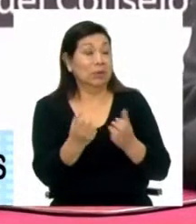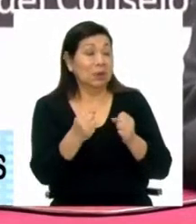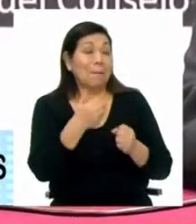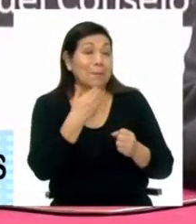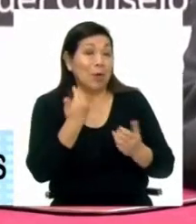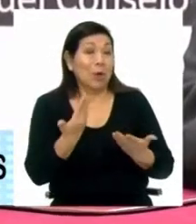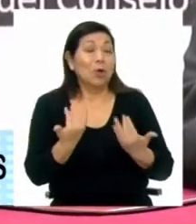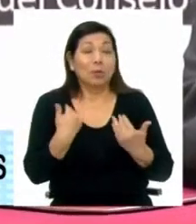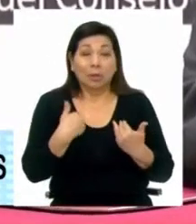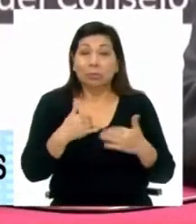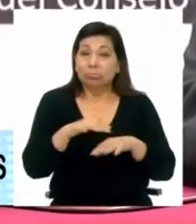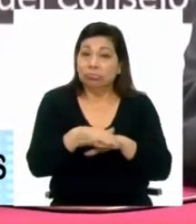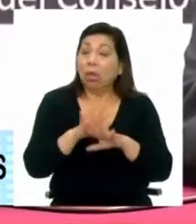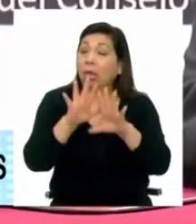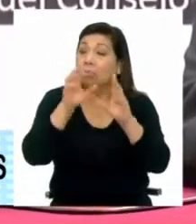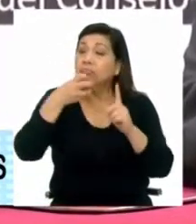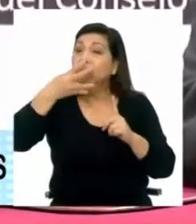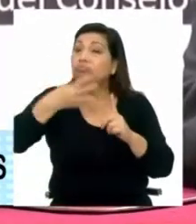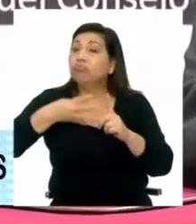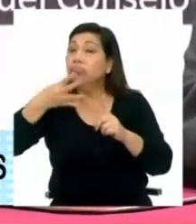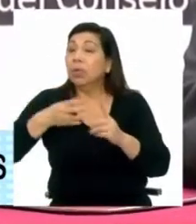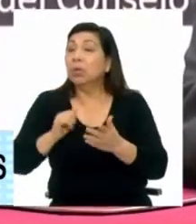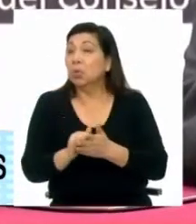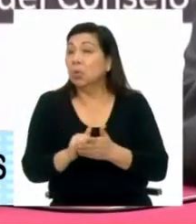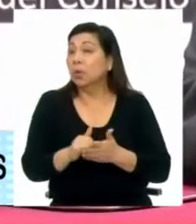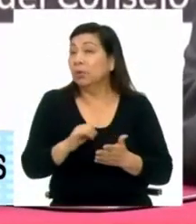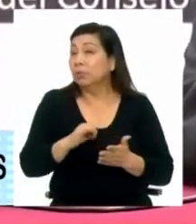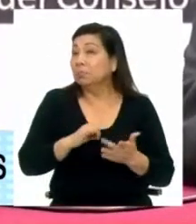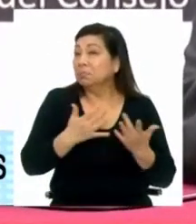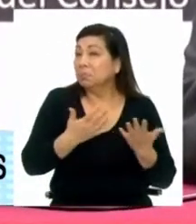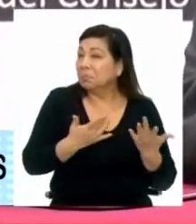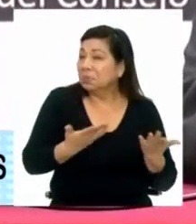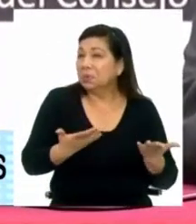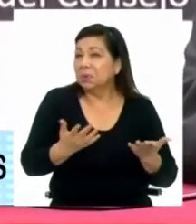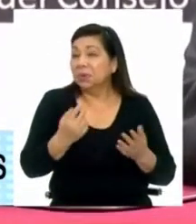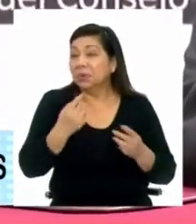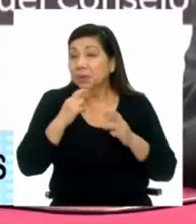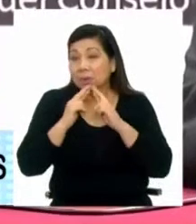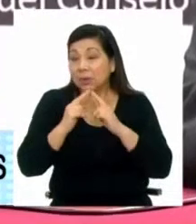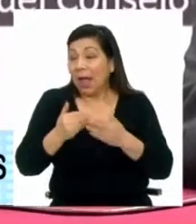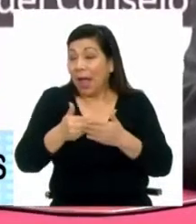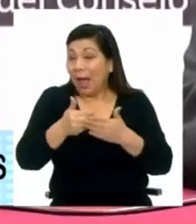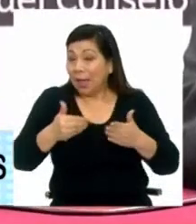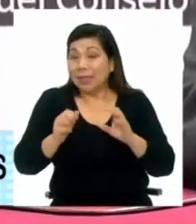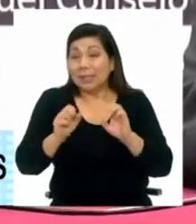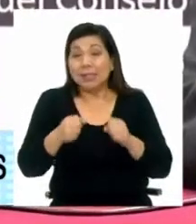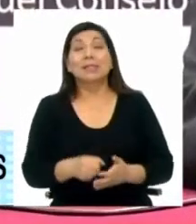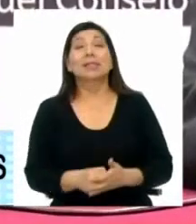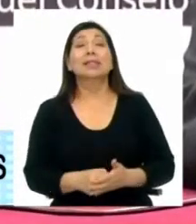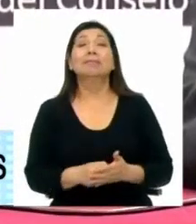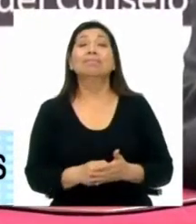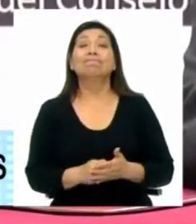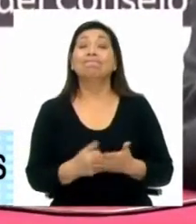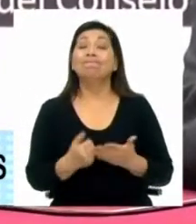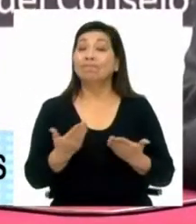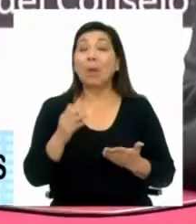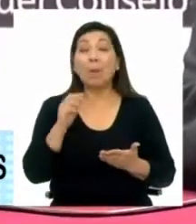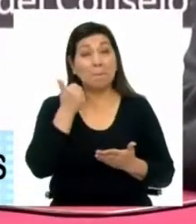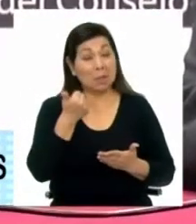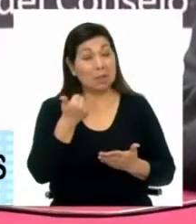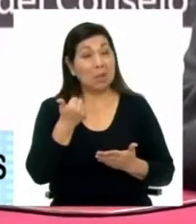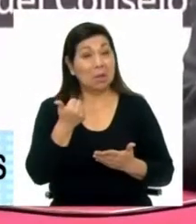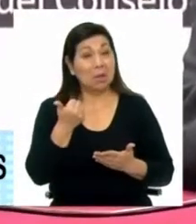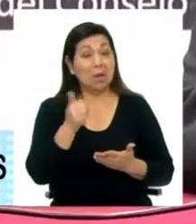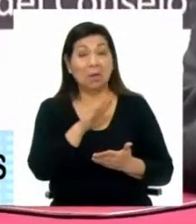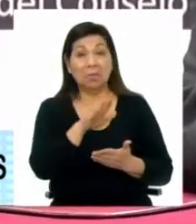que estamos en esta evaluación. Yo esperaría que se resuelva lo antes posible y que mañana